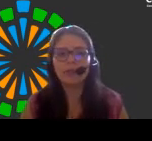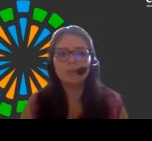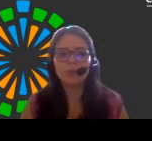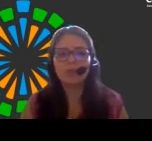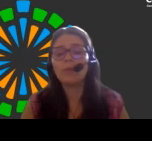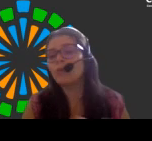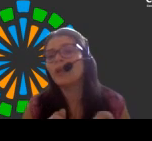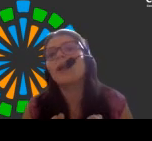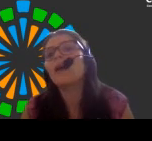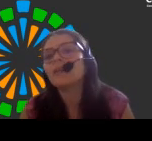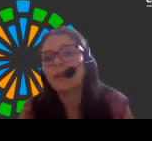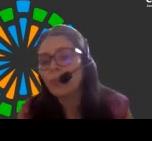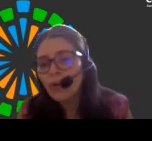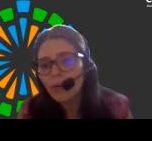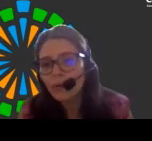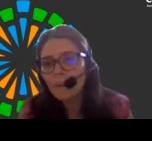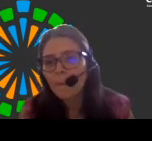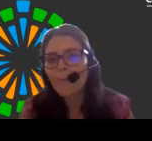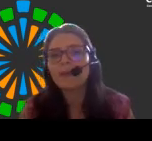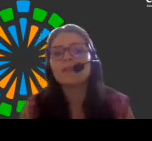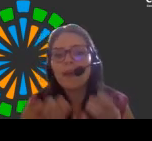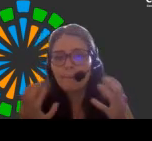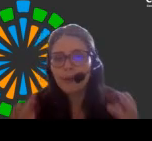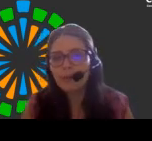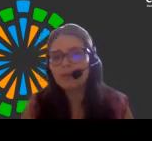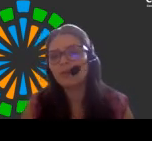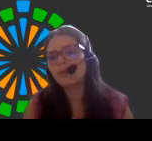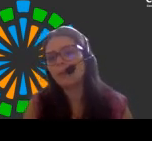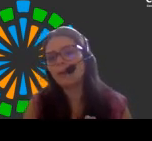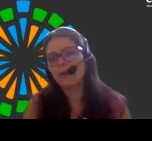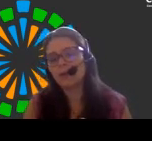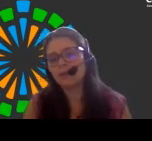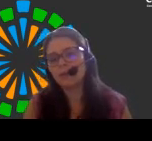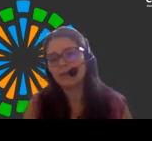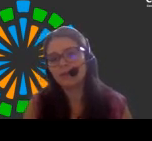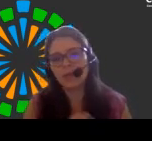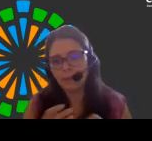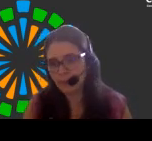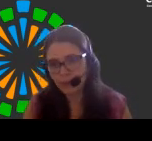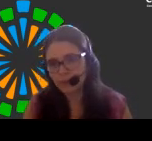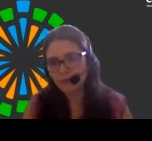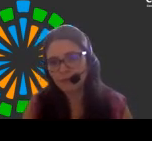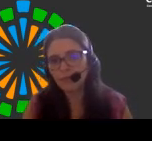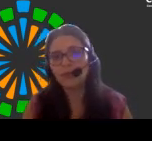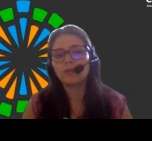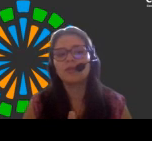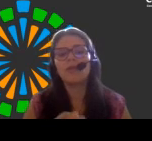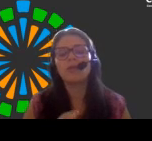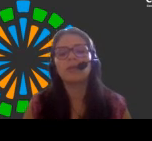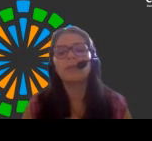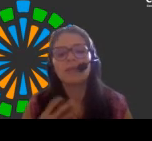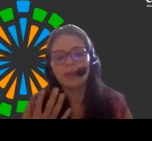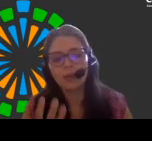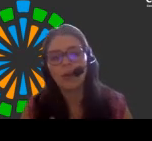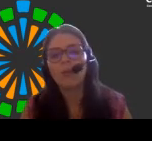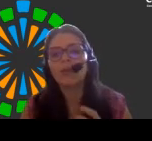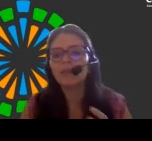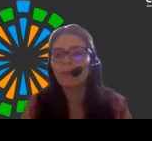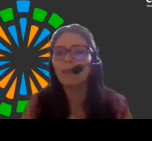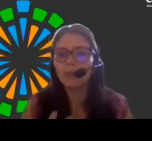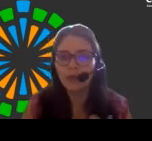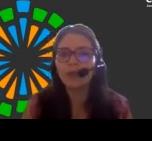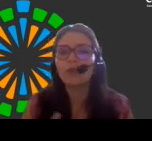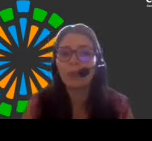las personas muy delgadas tampoco Siempre vamos a encontrar barreras siempre entonces debemos ir pensando